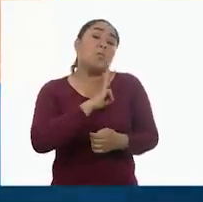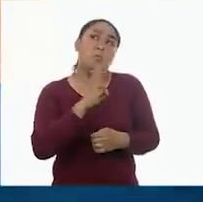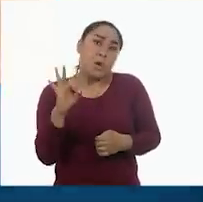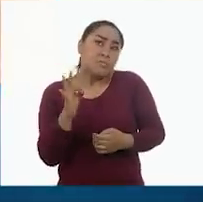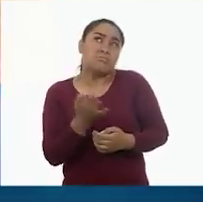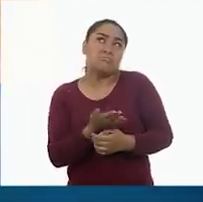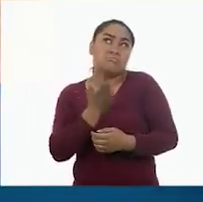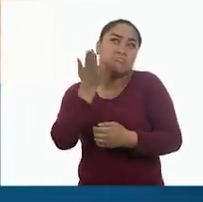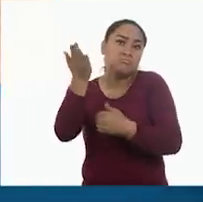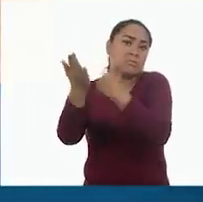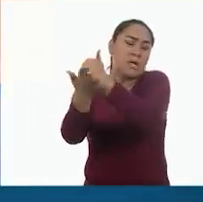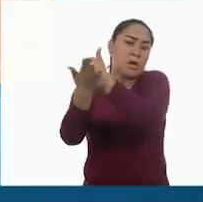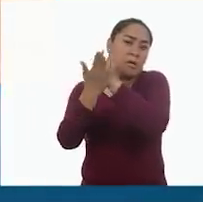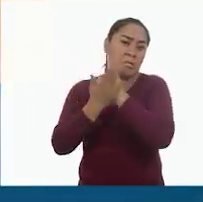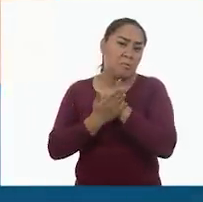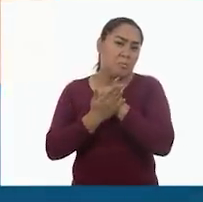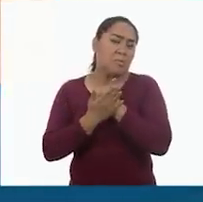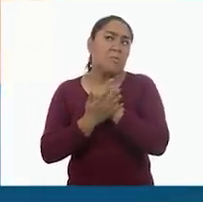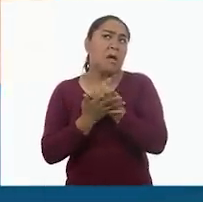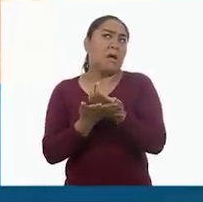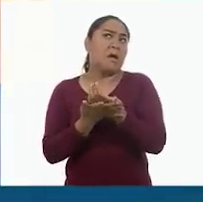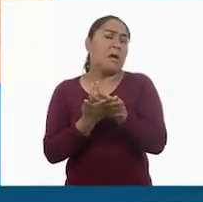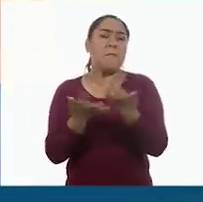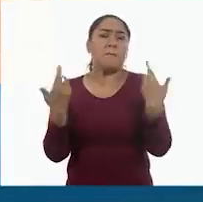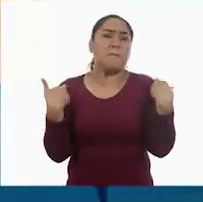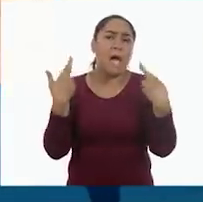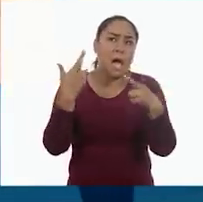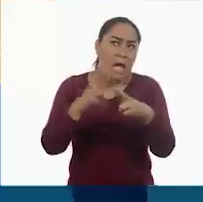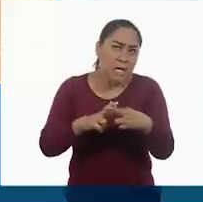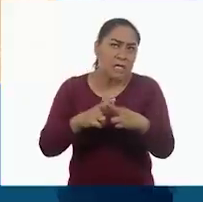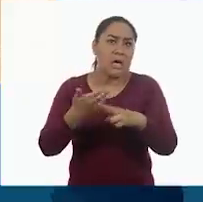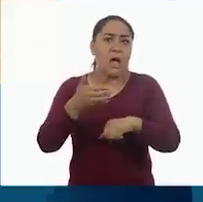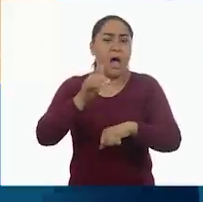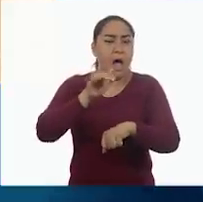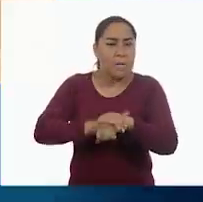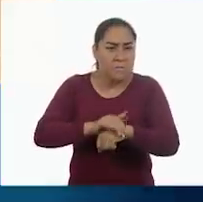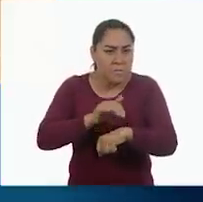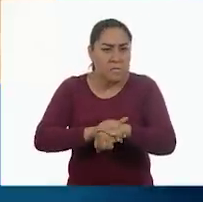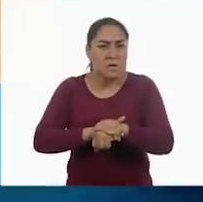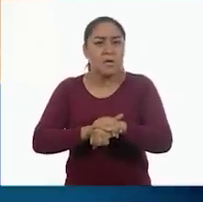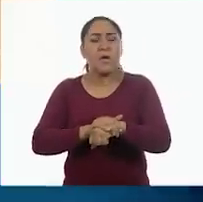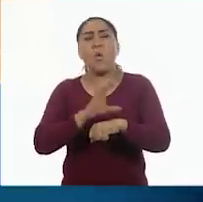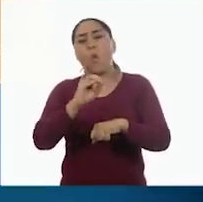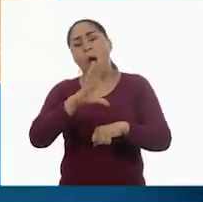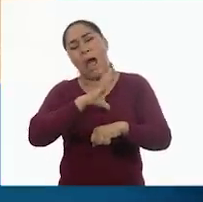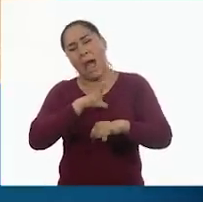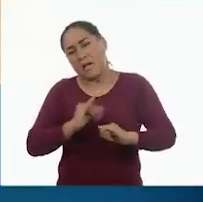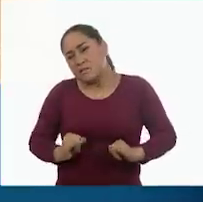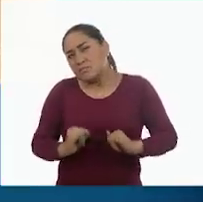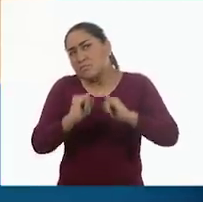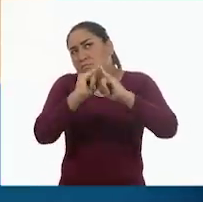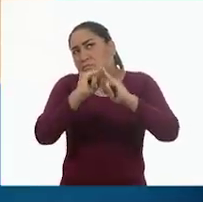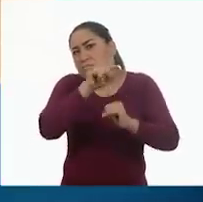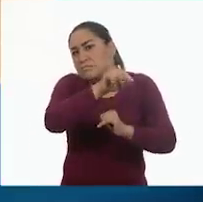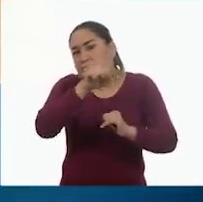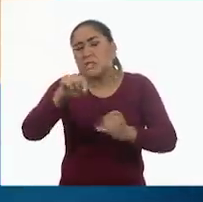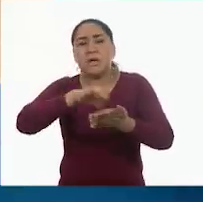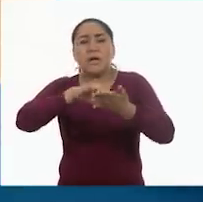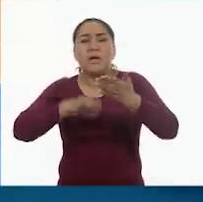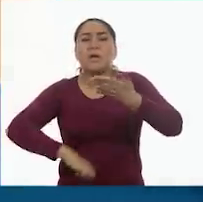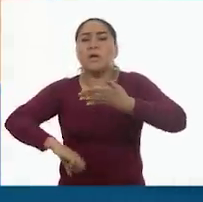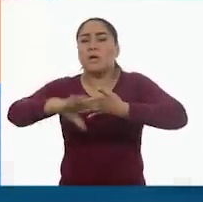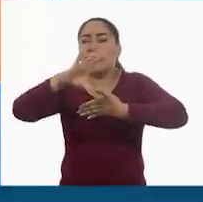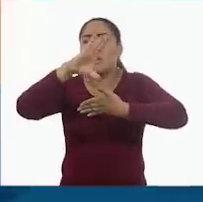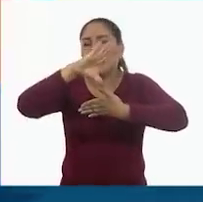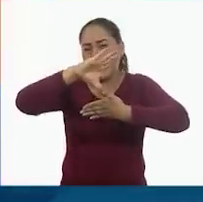ayuda a mis maestros, a mis amigos y algunas instituciones como son los derechos humanos.